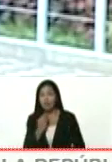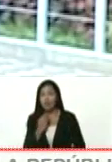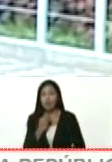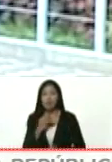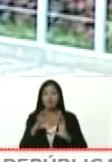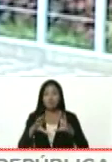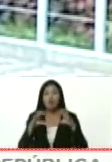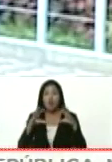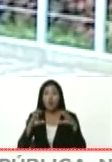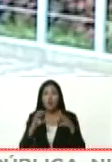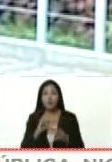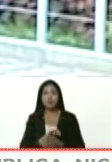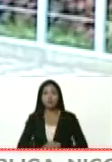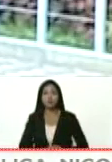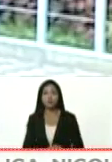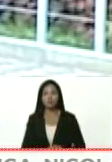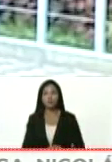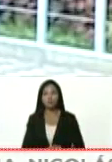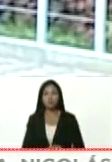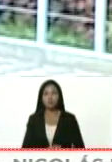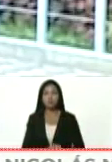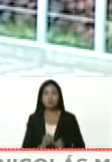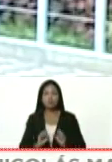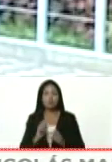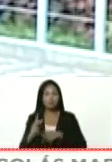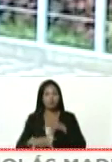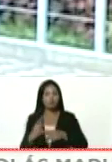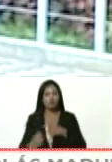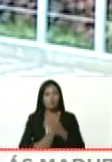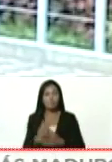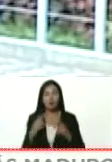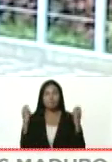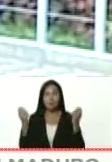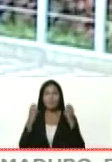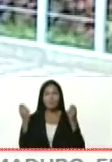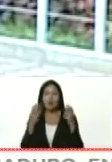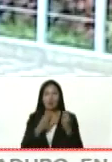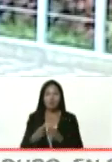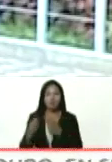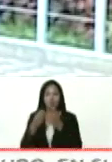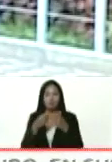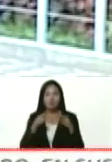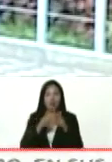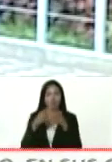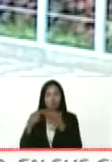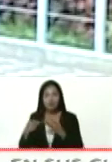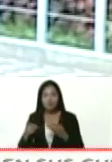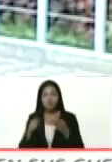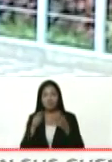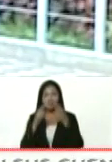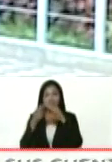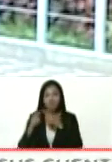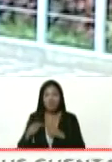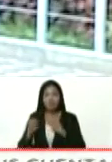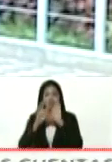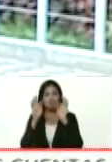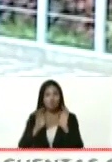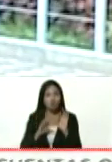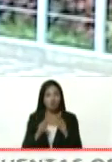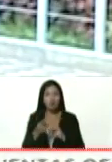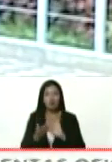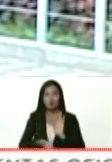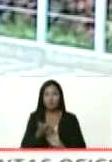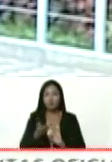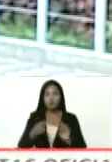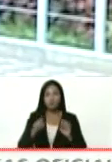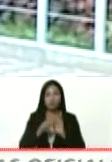Orinoco. Que seguir produciendo, impulsando la economía de las distintas escalas, es muy importante,